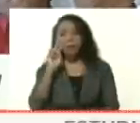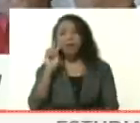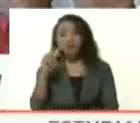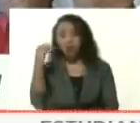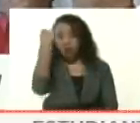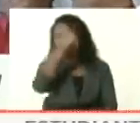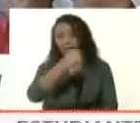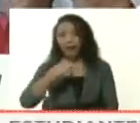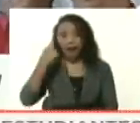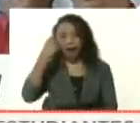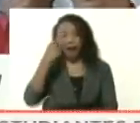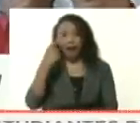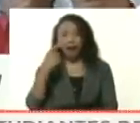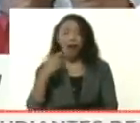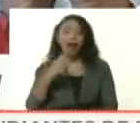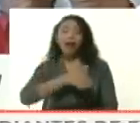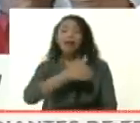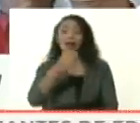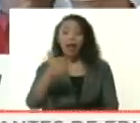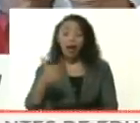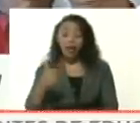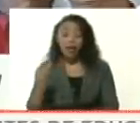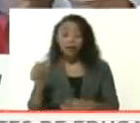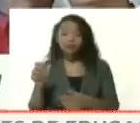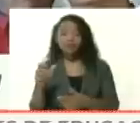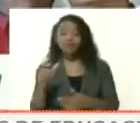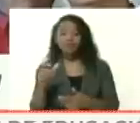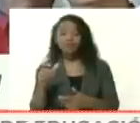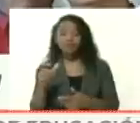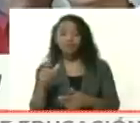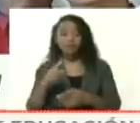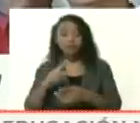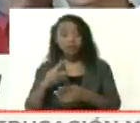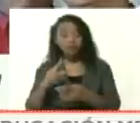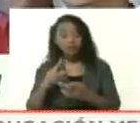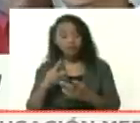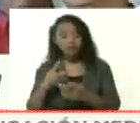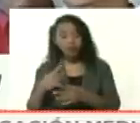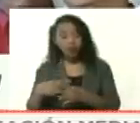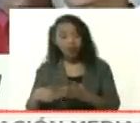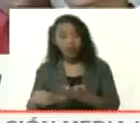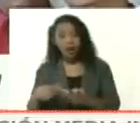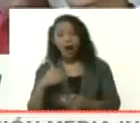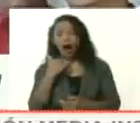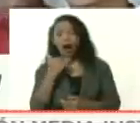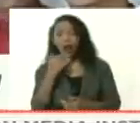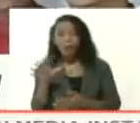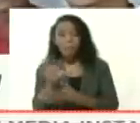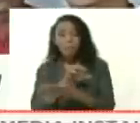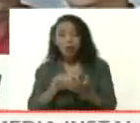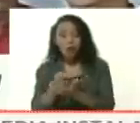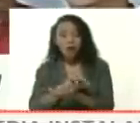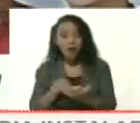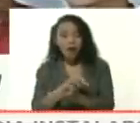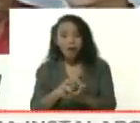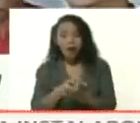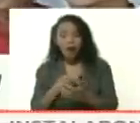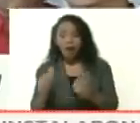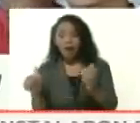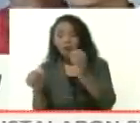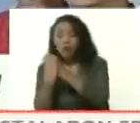hemos tomado cada caso de si hay algún problema, y en los casos donde no hay